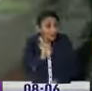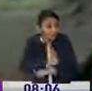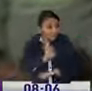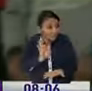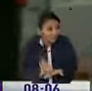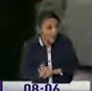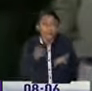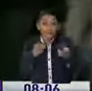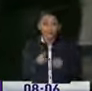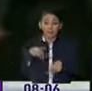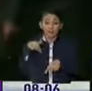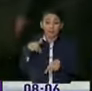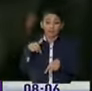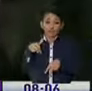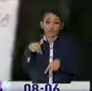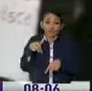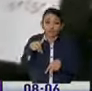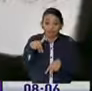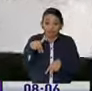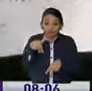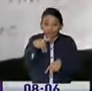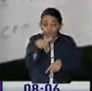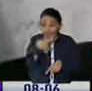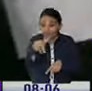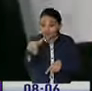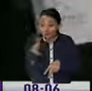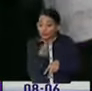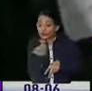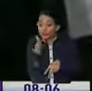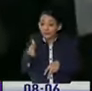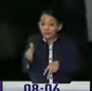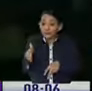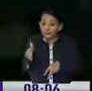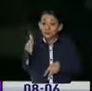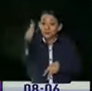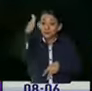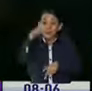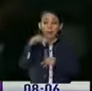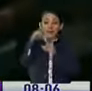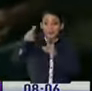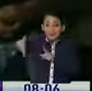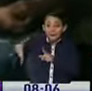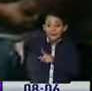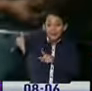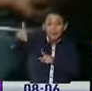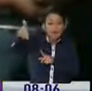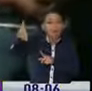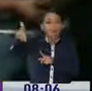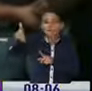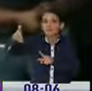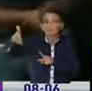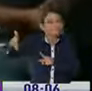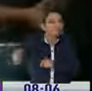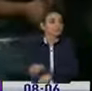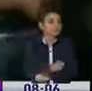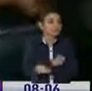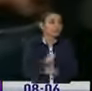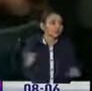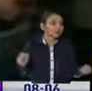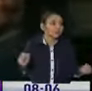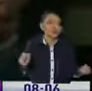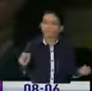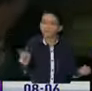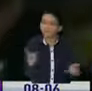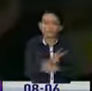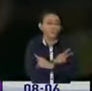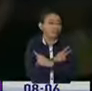presta este pasaje y al acceso de la vía principal, pues realmente ha sido constituye un gran